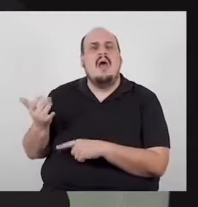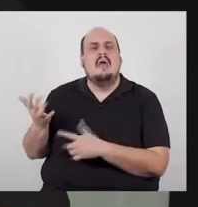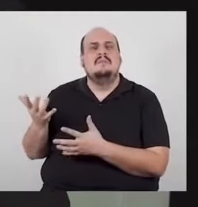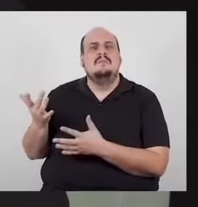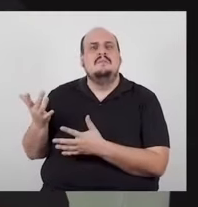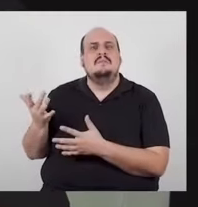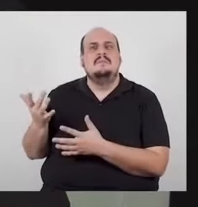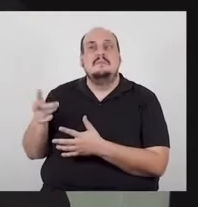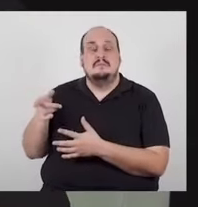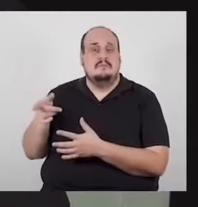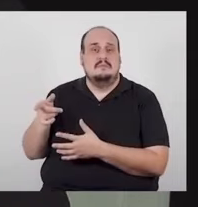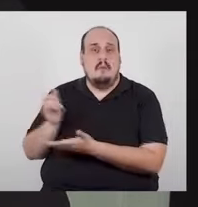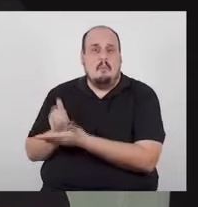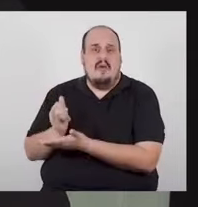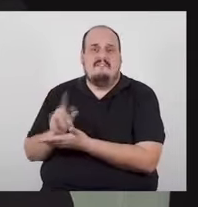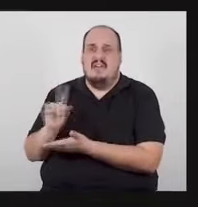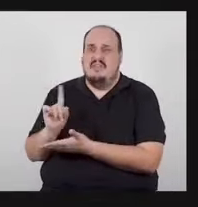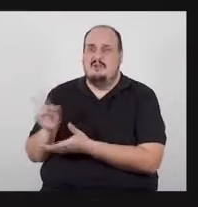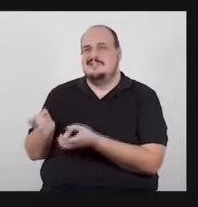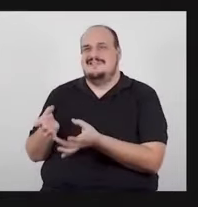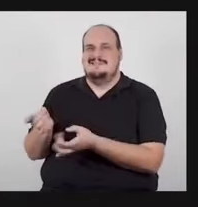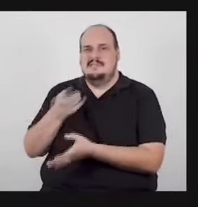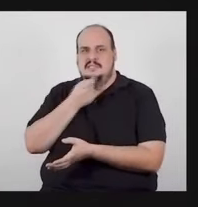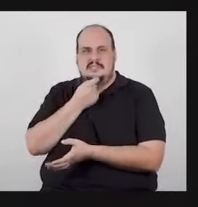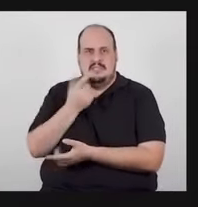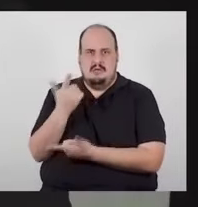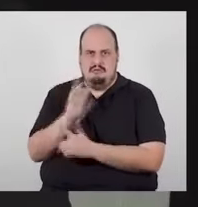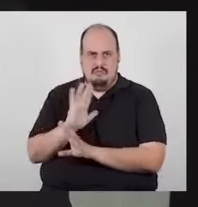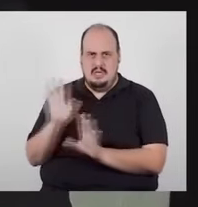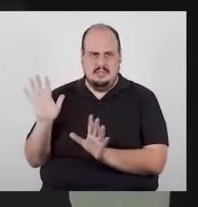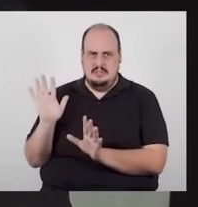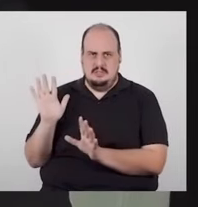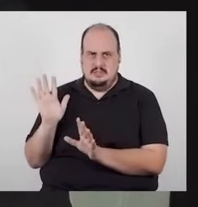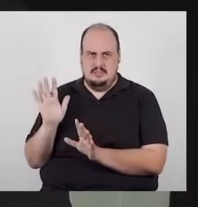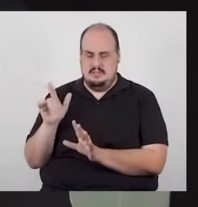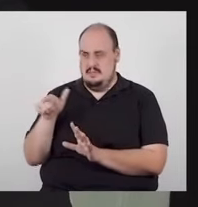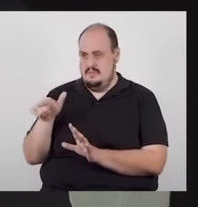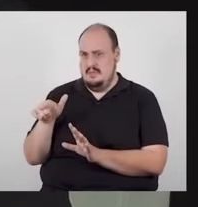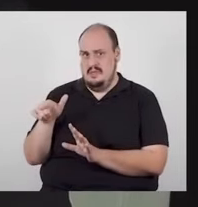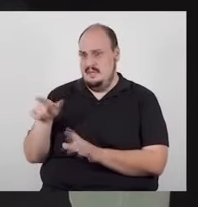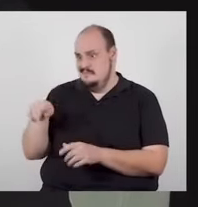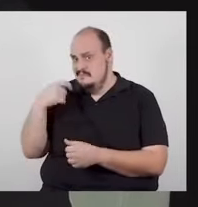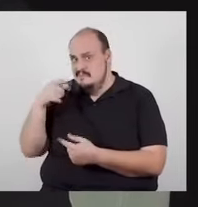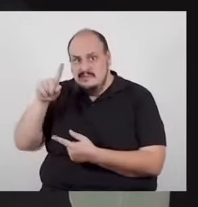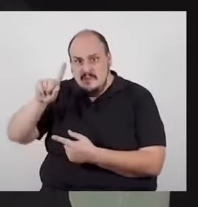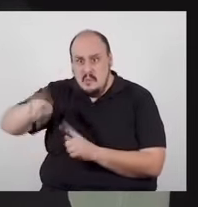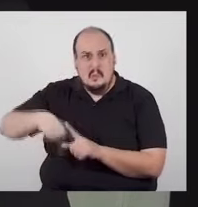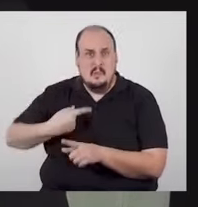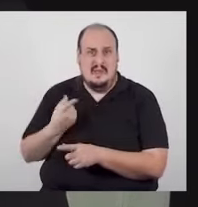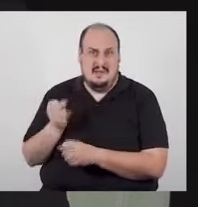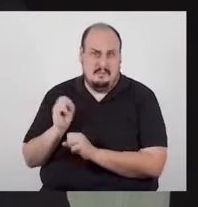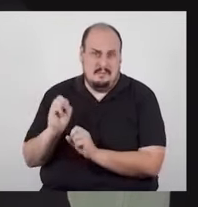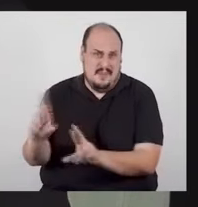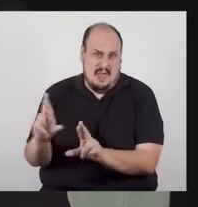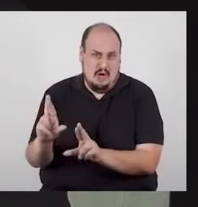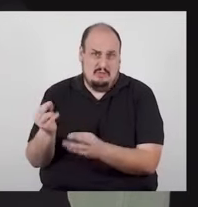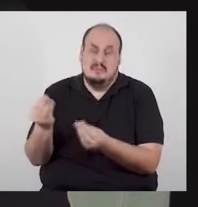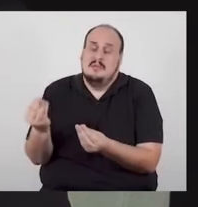no es joda esto, no hay que joder con esto. Porque realmente produce lo peor que le puede pasar a alguien, que es perder